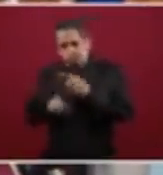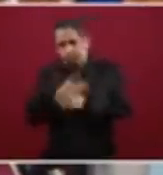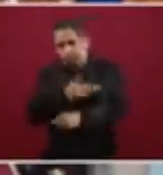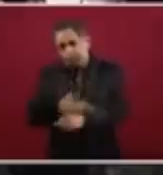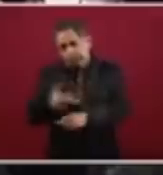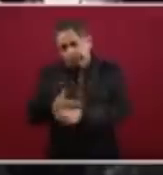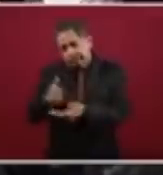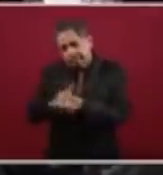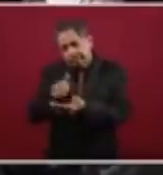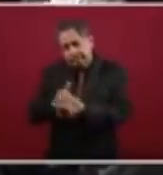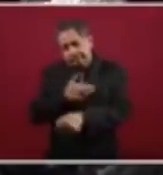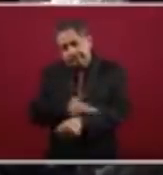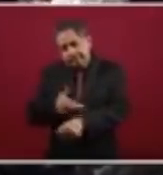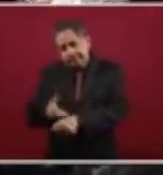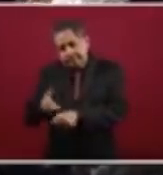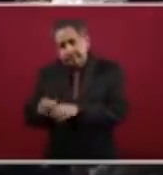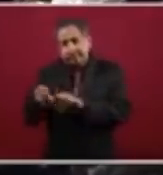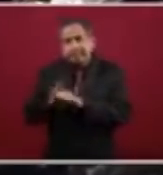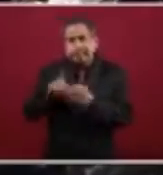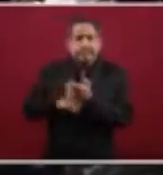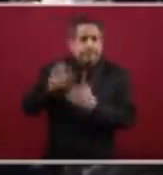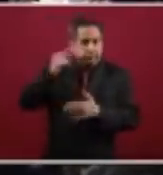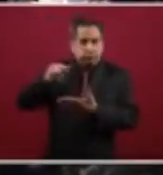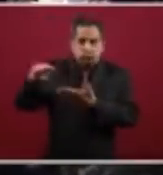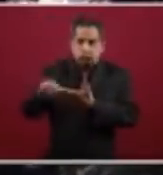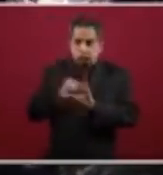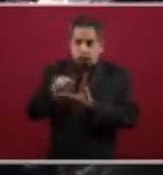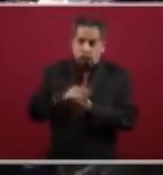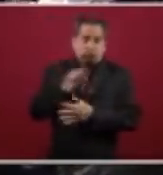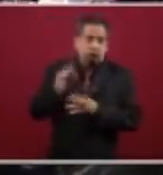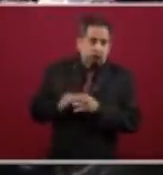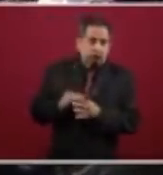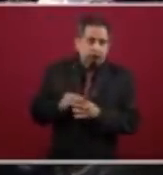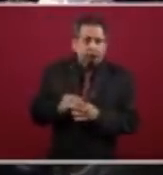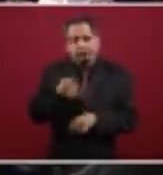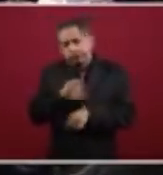trámites que ya tienen o tenían firmados con el gobierno anterior.